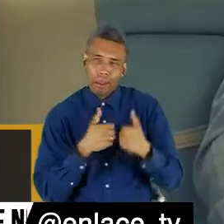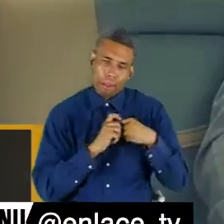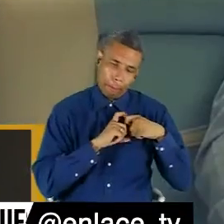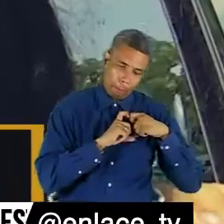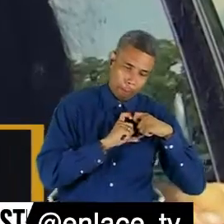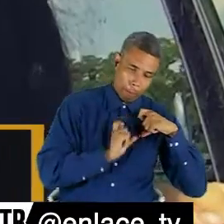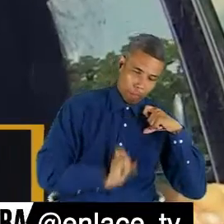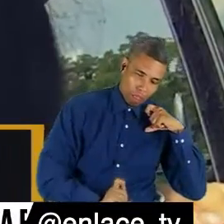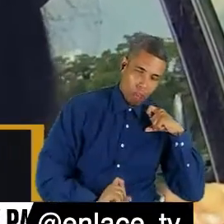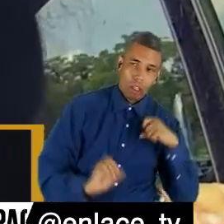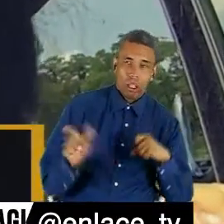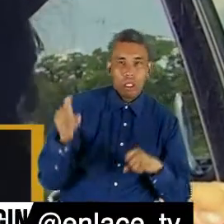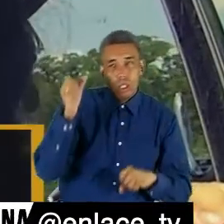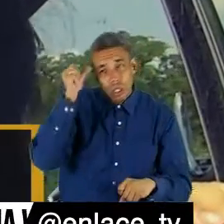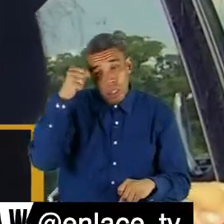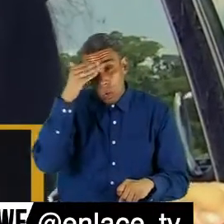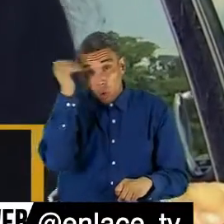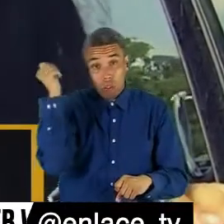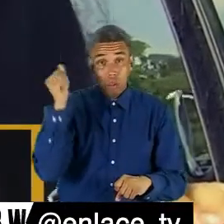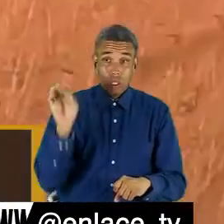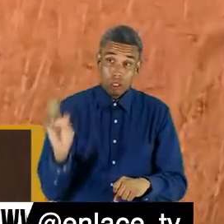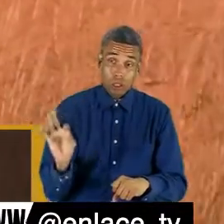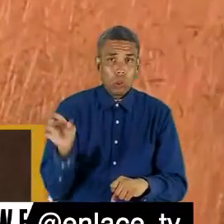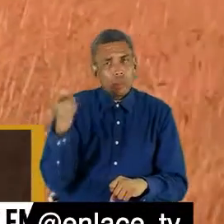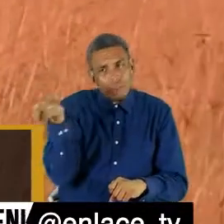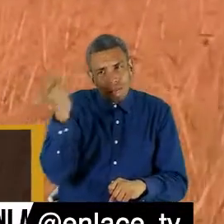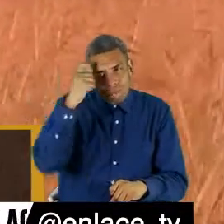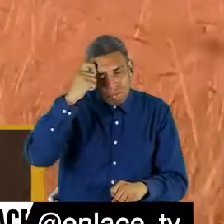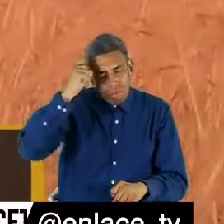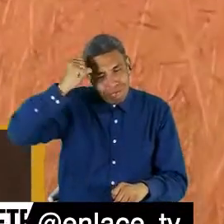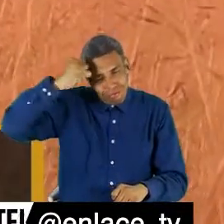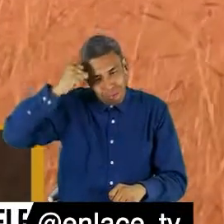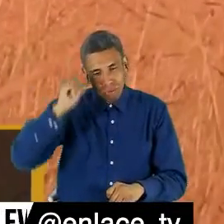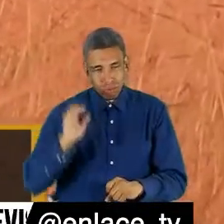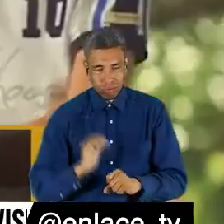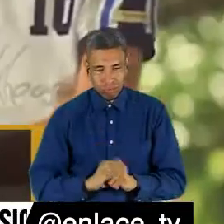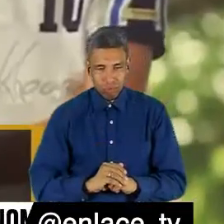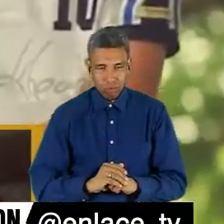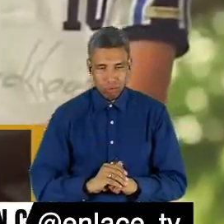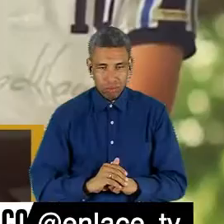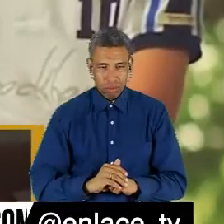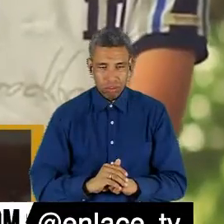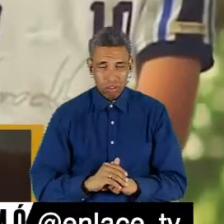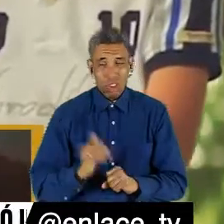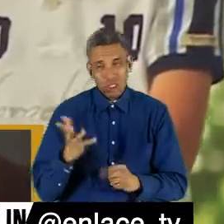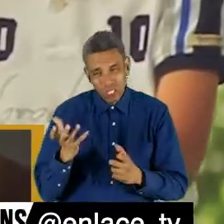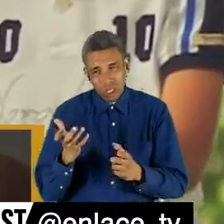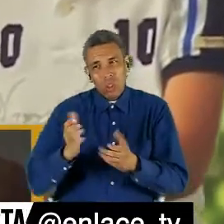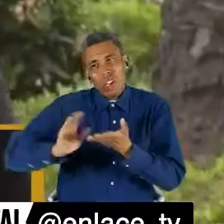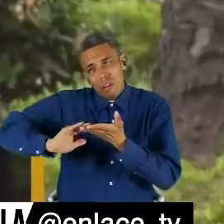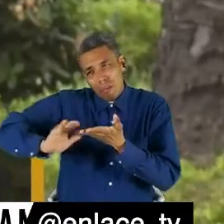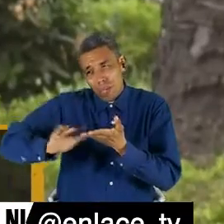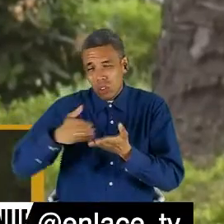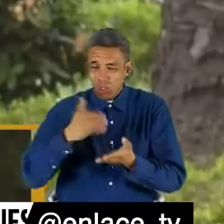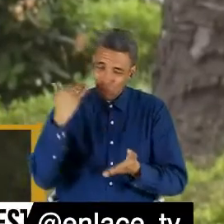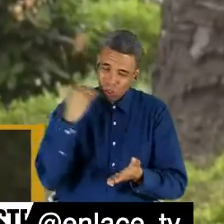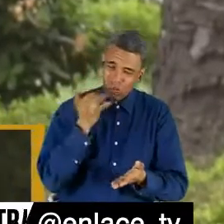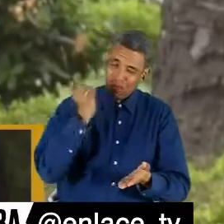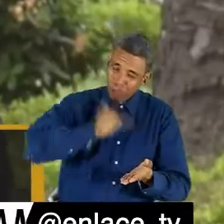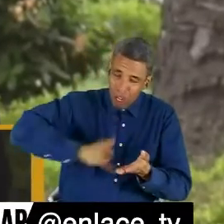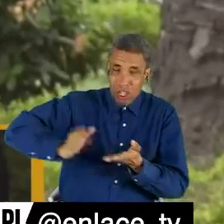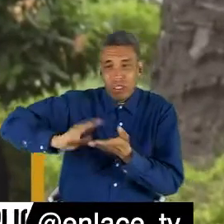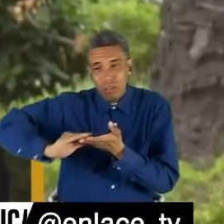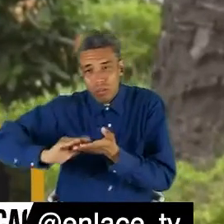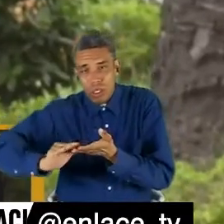dejado una huella enorme en la vida mía y por lo tanto estoy arrepentido. Entonces, una invitación a las parejas para que por infidelidades